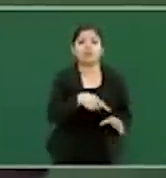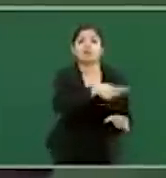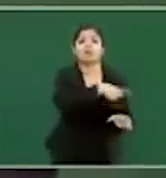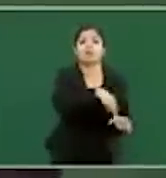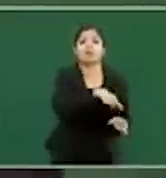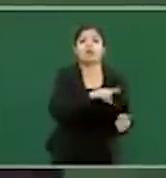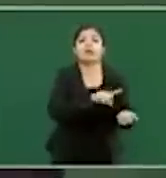parte